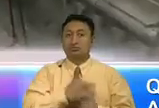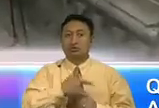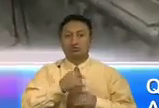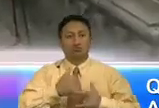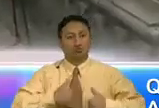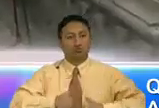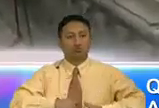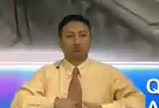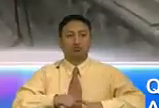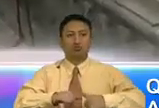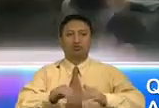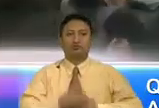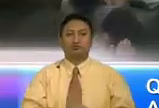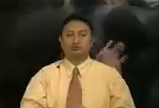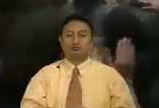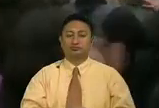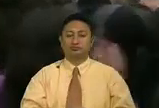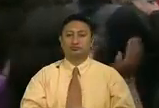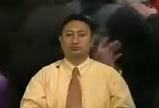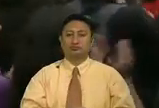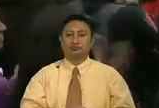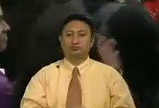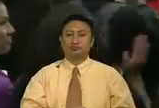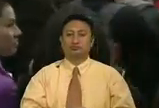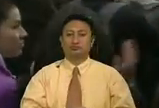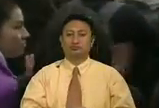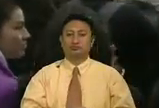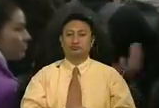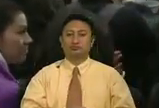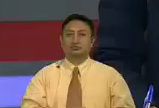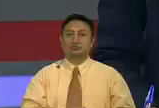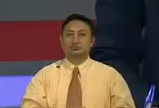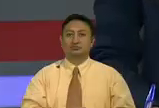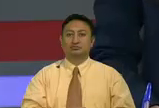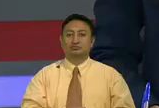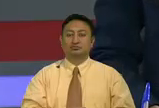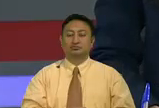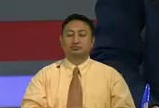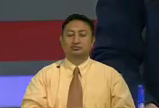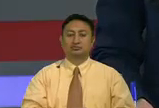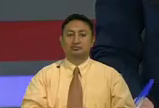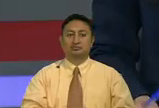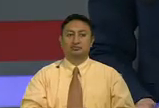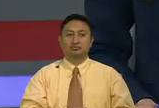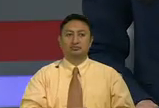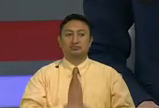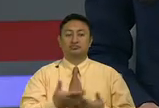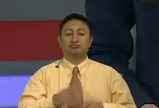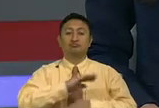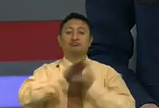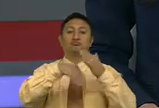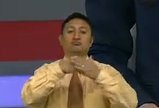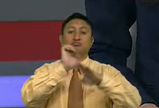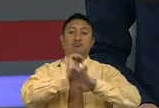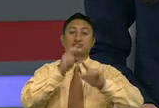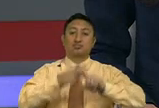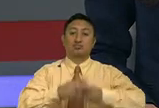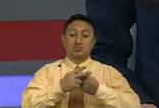hasta que sean escuchados. Informó Sofía Vintimilla. Y a escala nacional inició el proceso